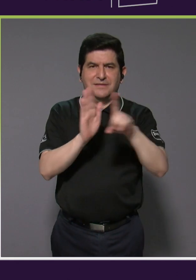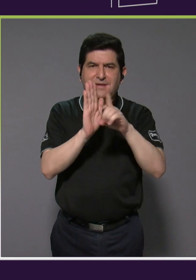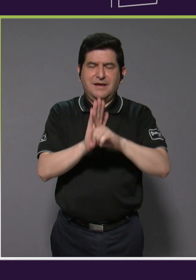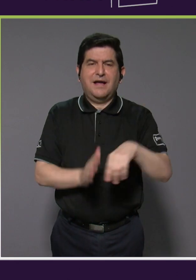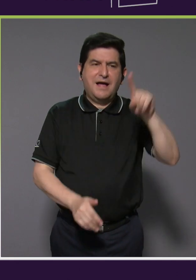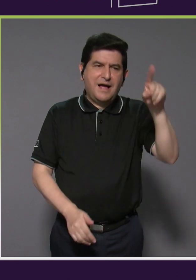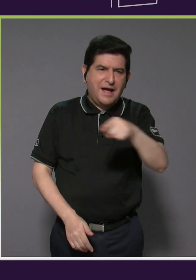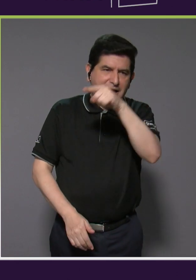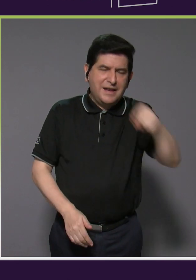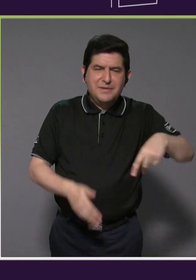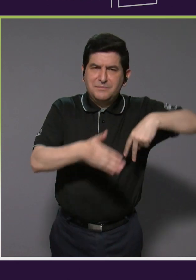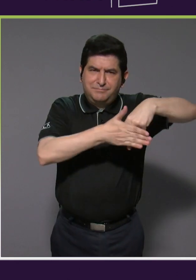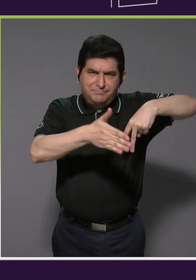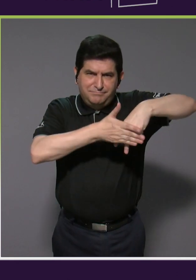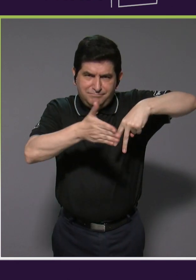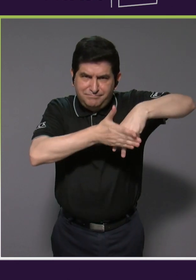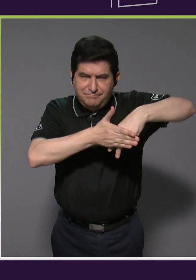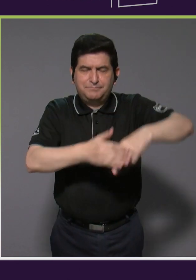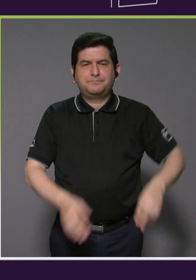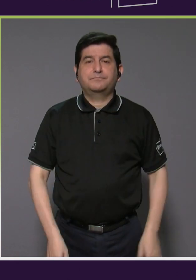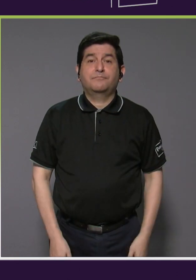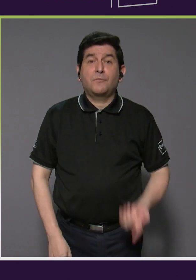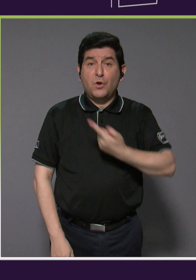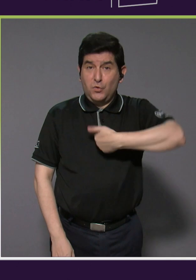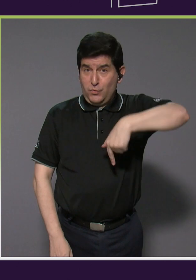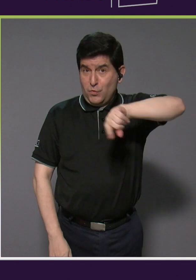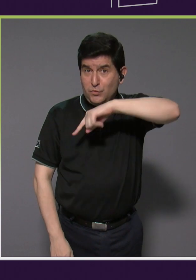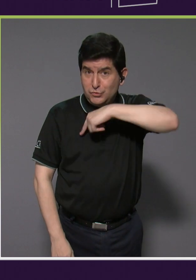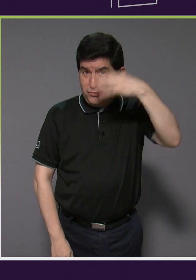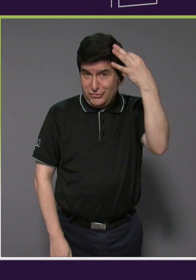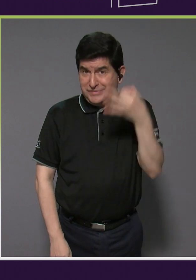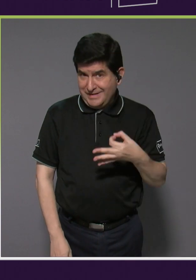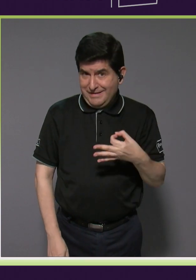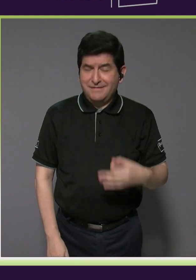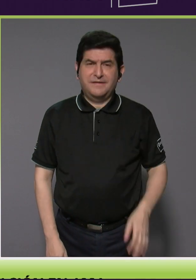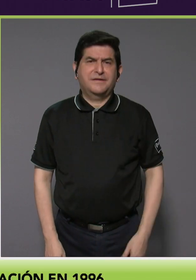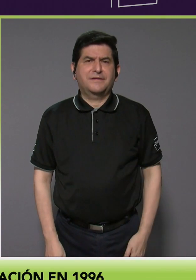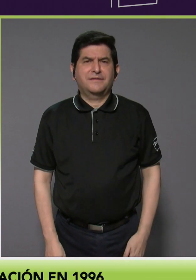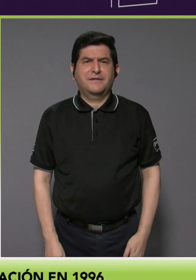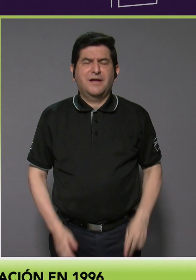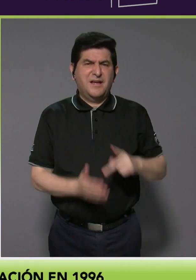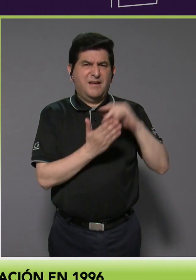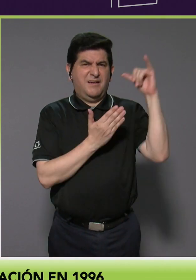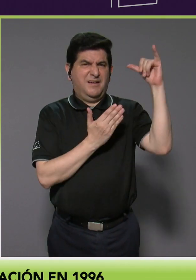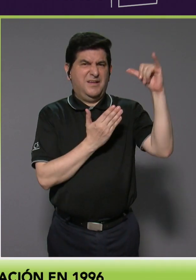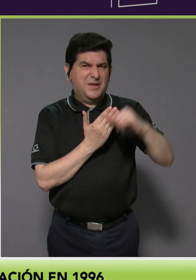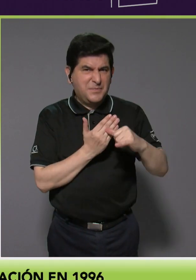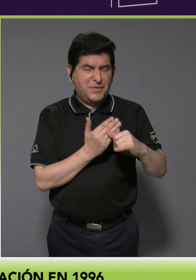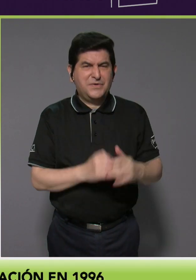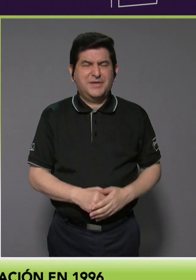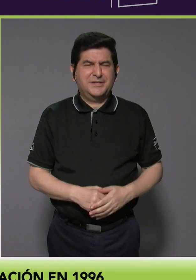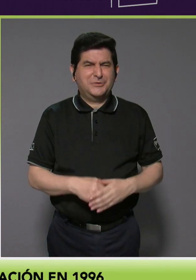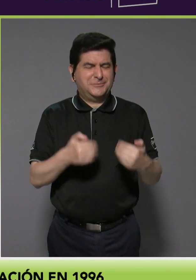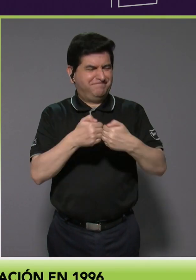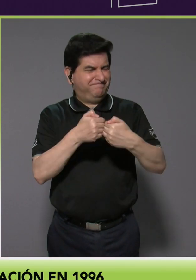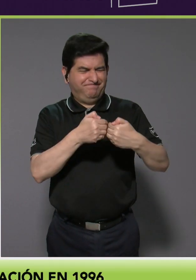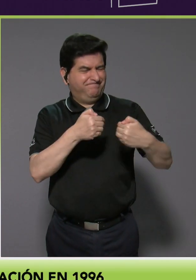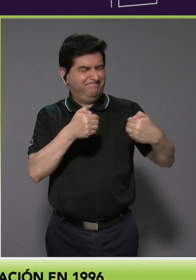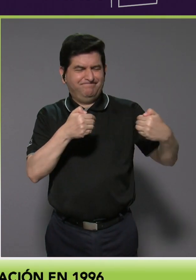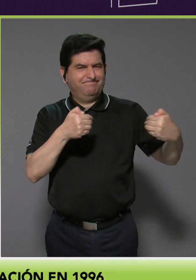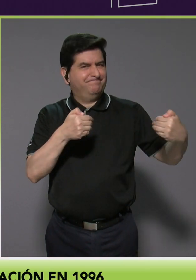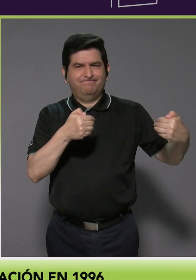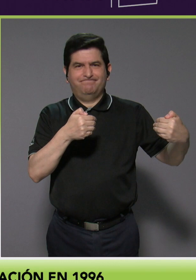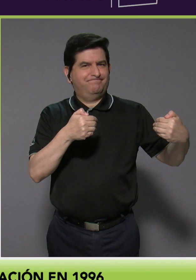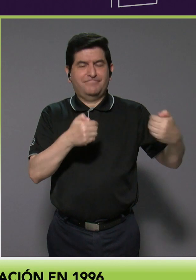o disminución de barreras. Entonces, nosotros creemos que este proyecto dista de